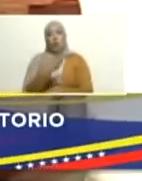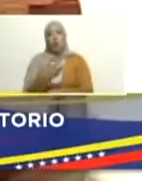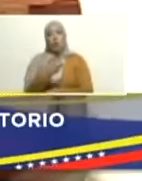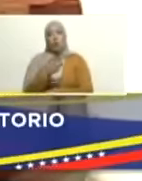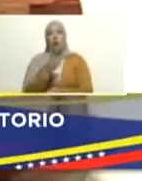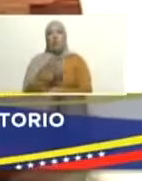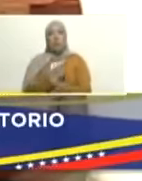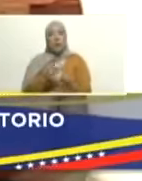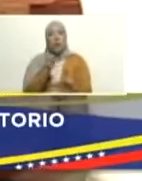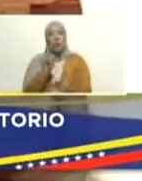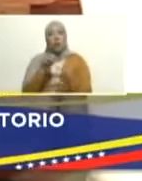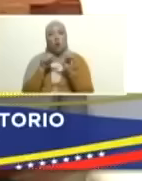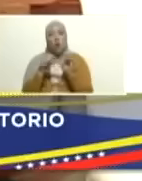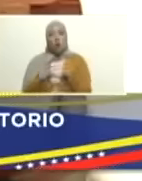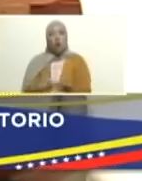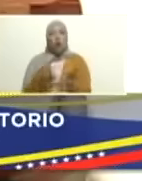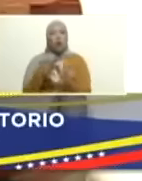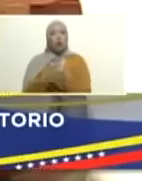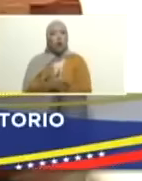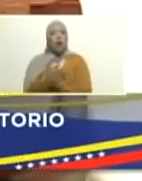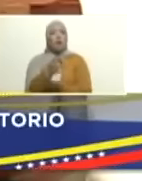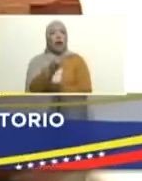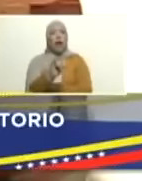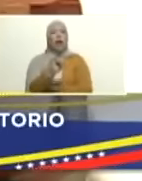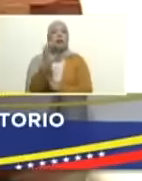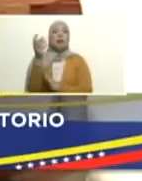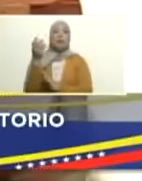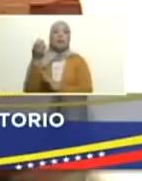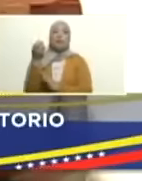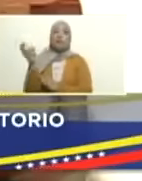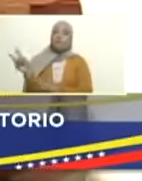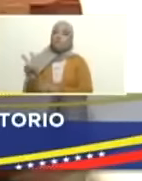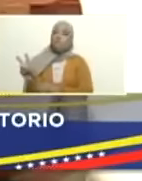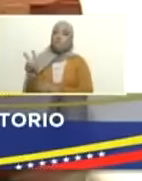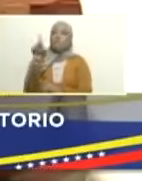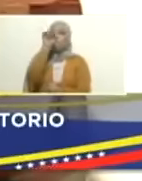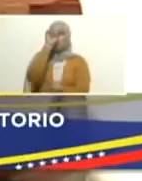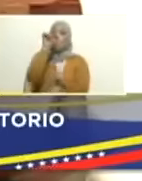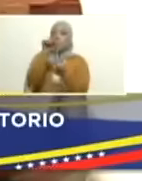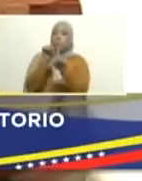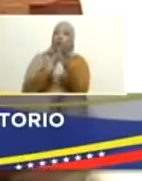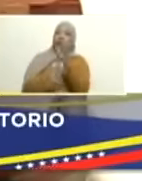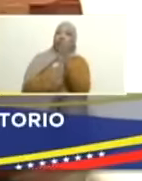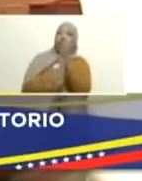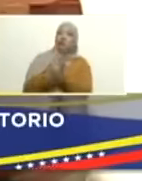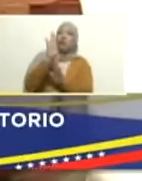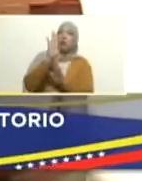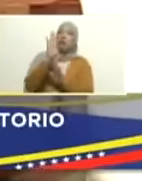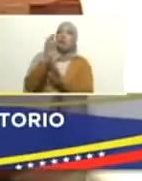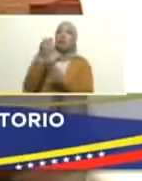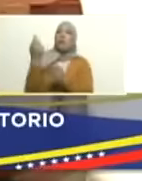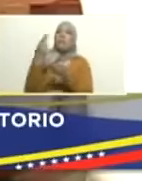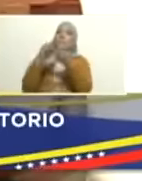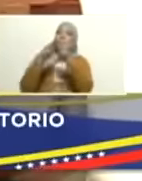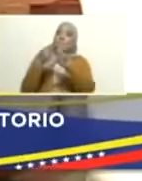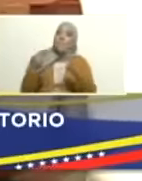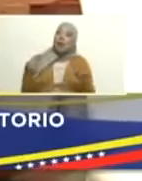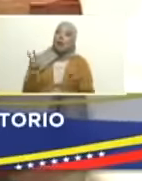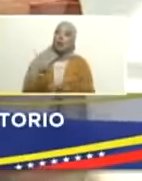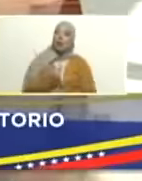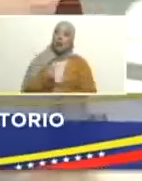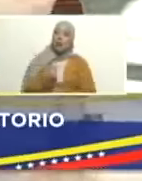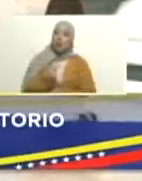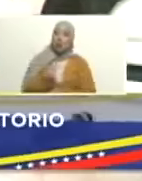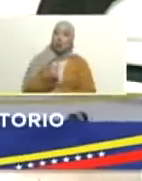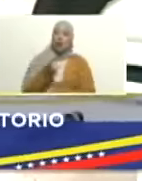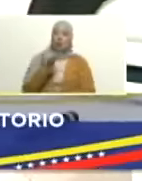para seguir ampliando el espectro de los venezolanos y venezolanas que apostamos por la paz, por